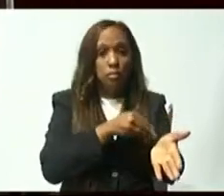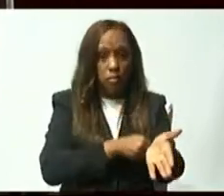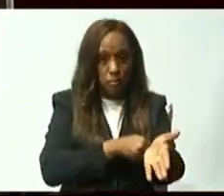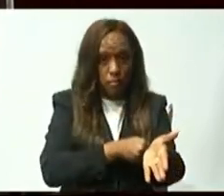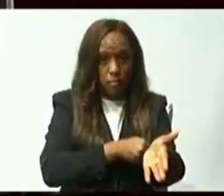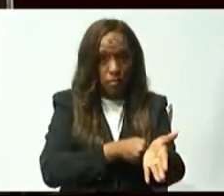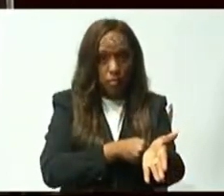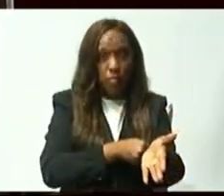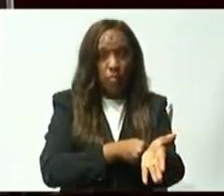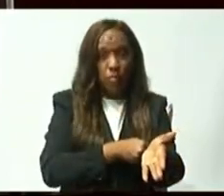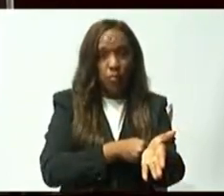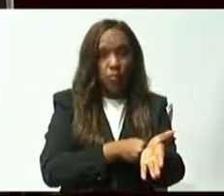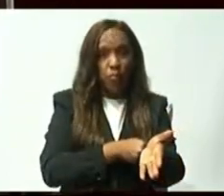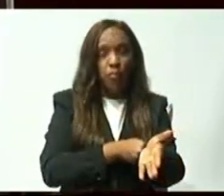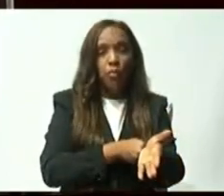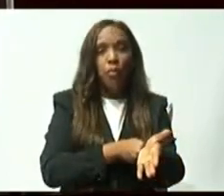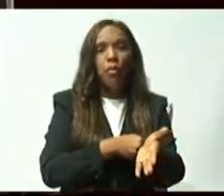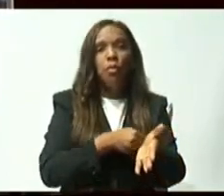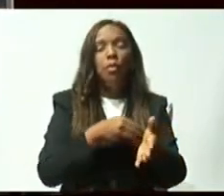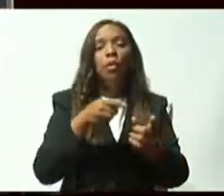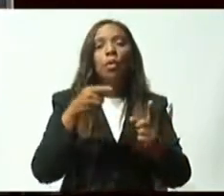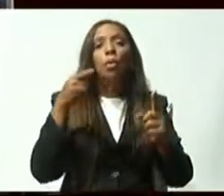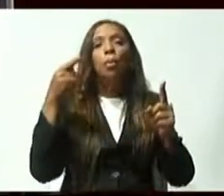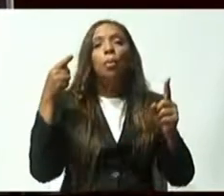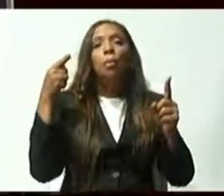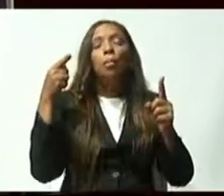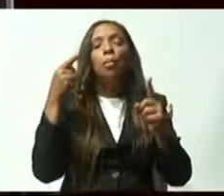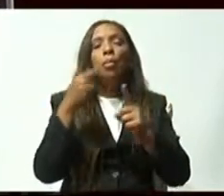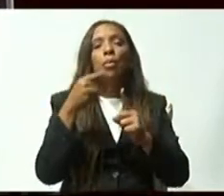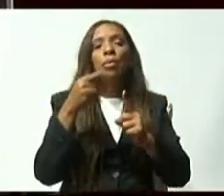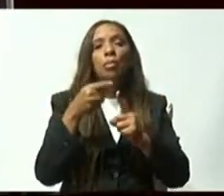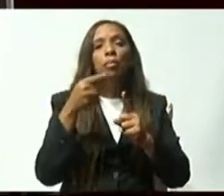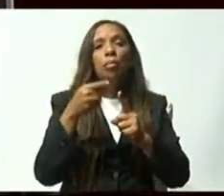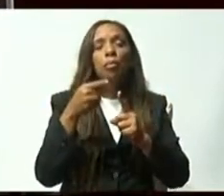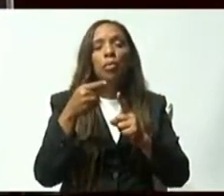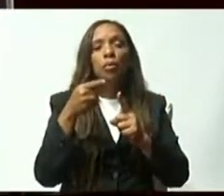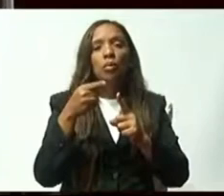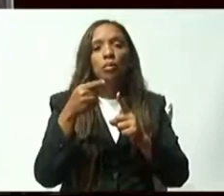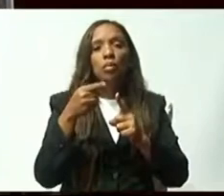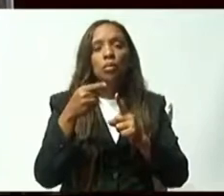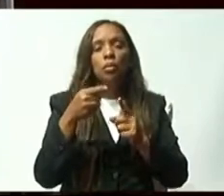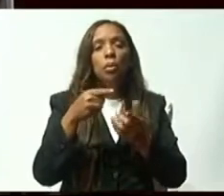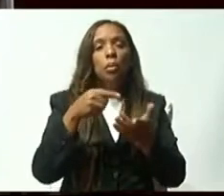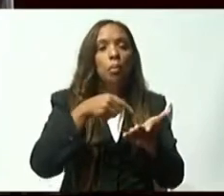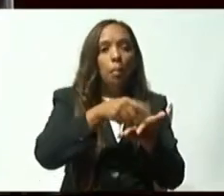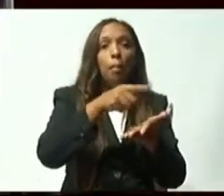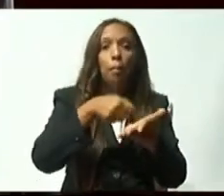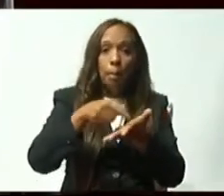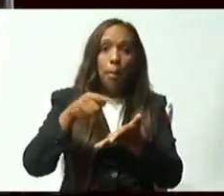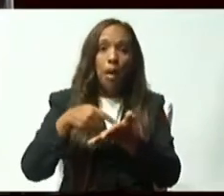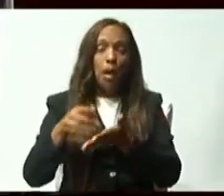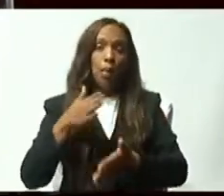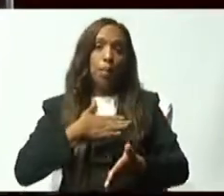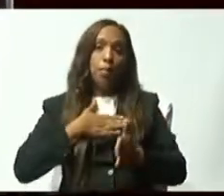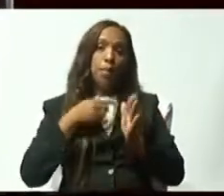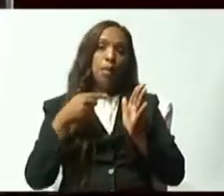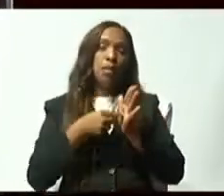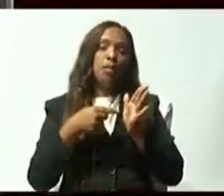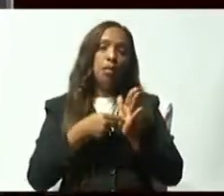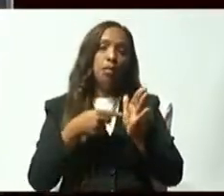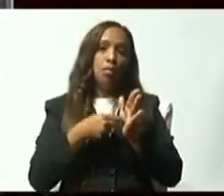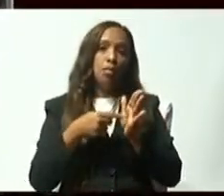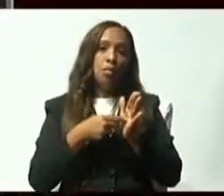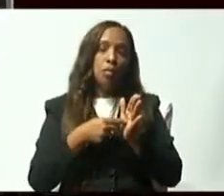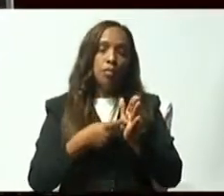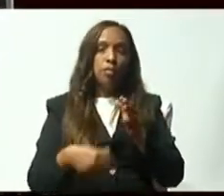quitaron, mírelo ahí, del Banco de Reserva, 3 millones de pesos. Ahí se deben, ese vehículo es del